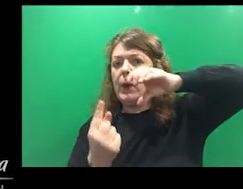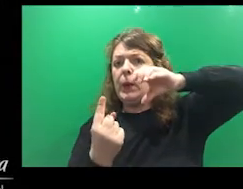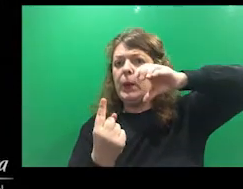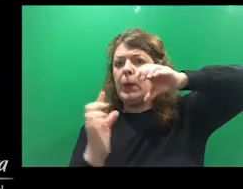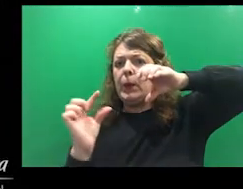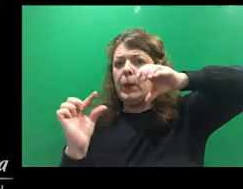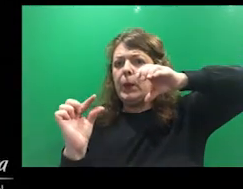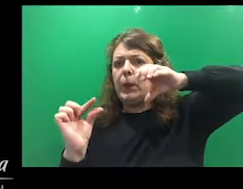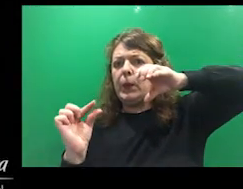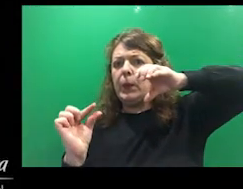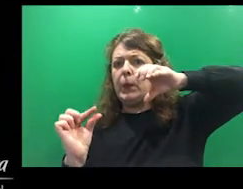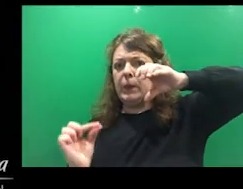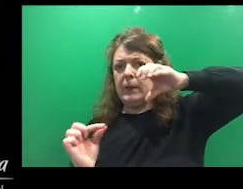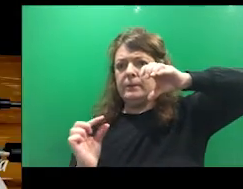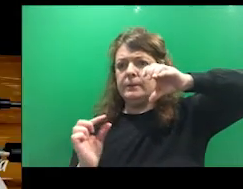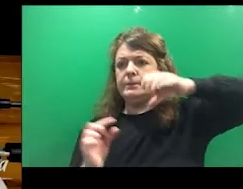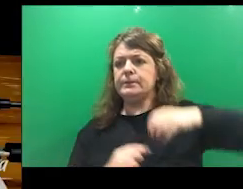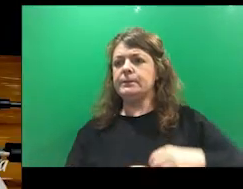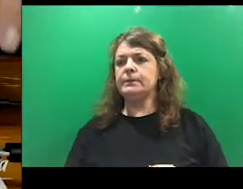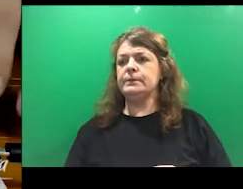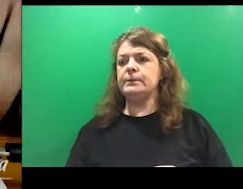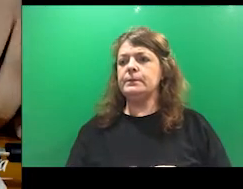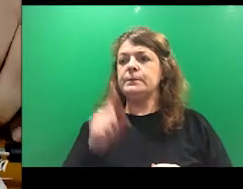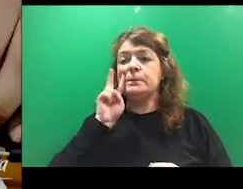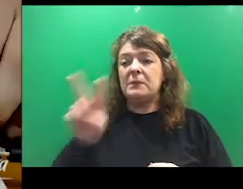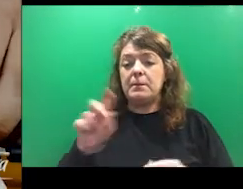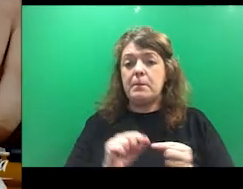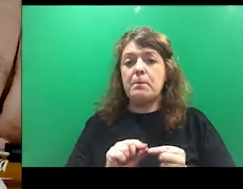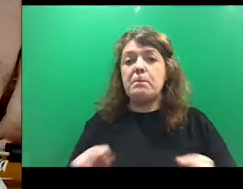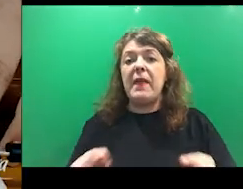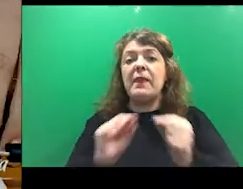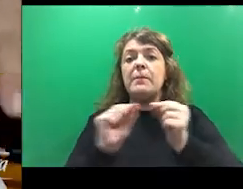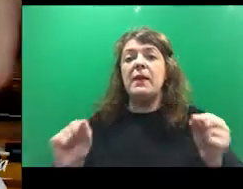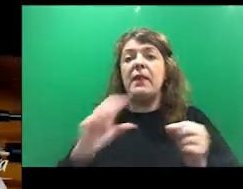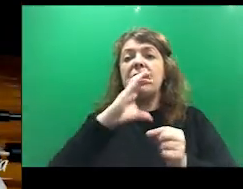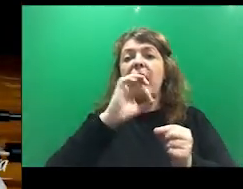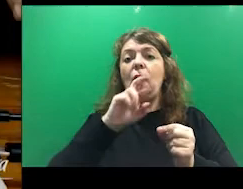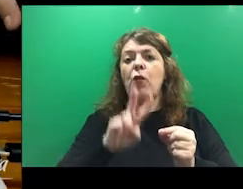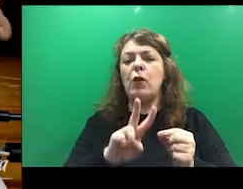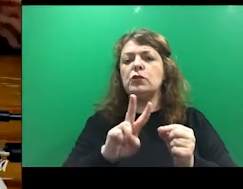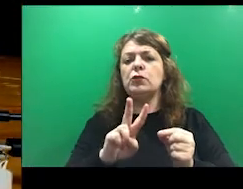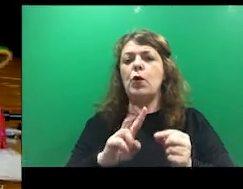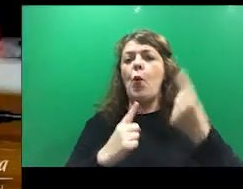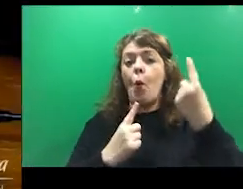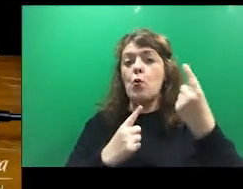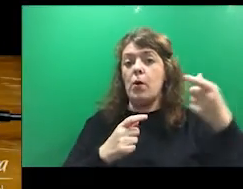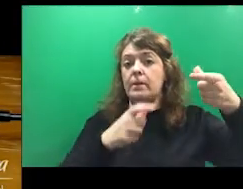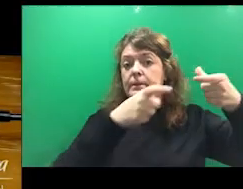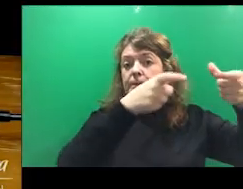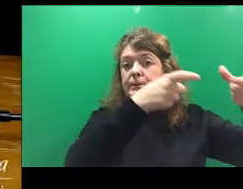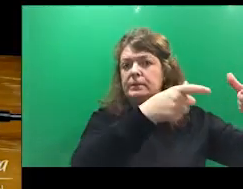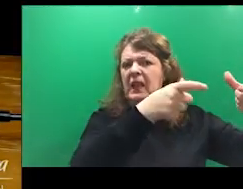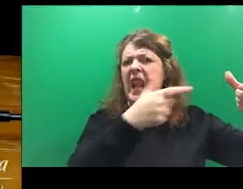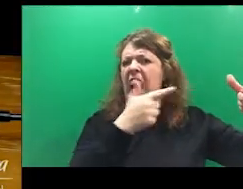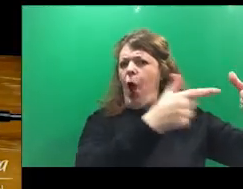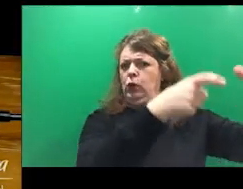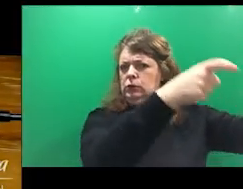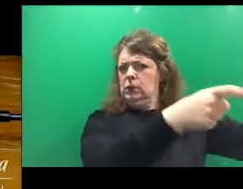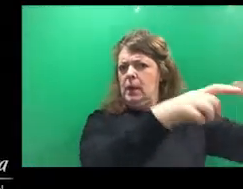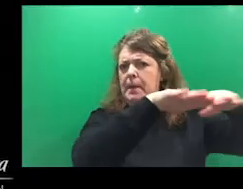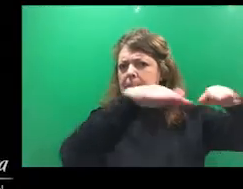vela y se va a apagar. Tengo aquí dos medidores de CO2. Uno de ellos lo voy a